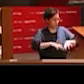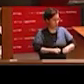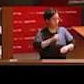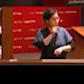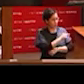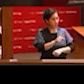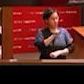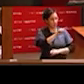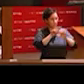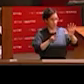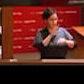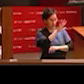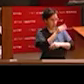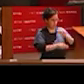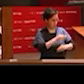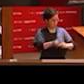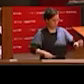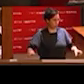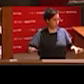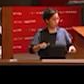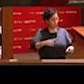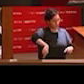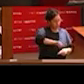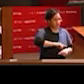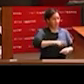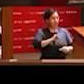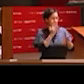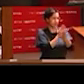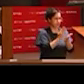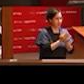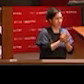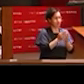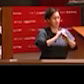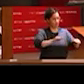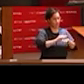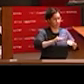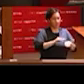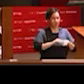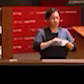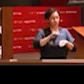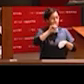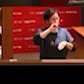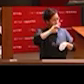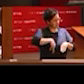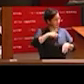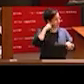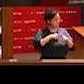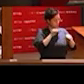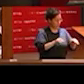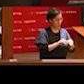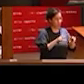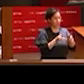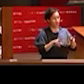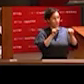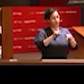175 usuarios donde alternamos eh clases de formación sobre todo para luego poder entrar en